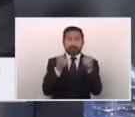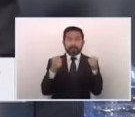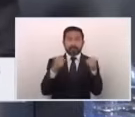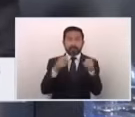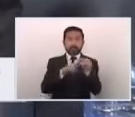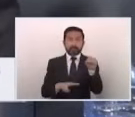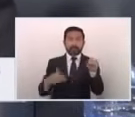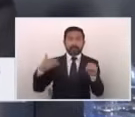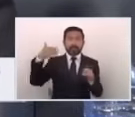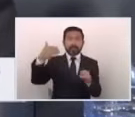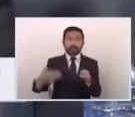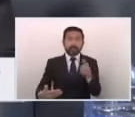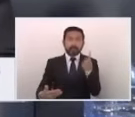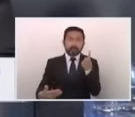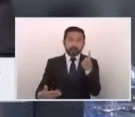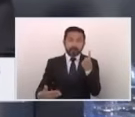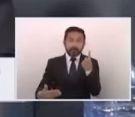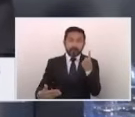$6 millones al año.